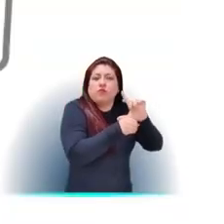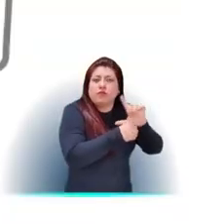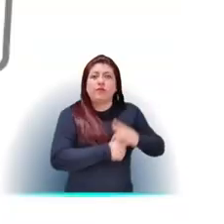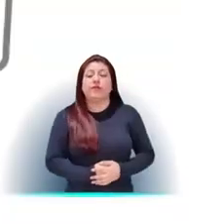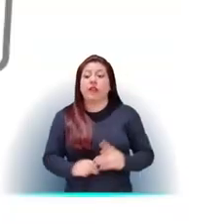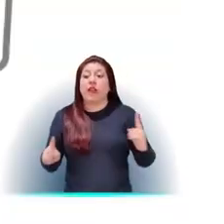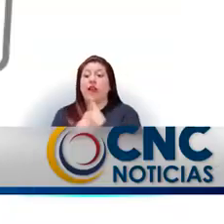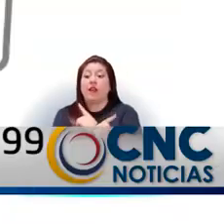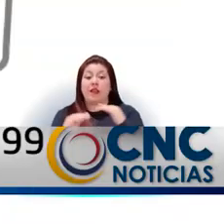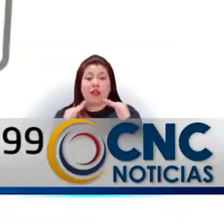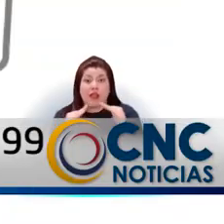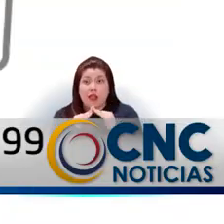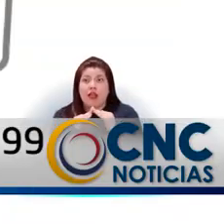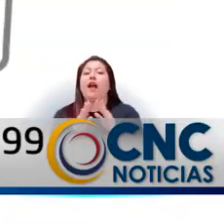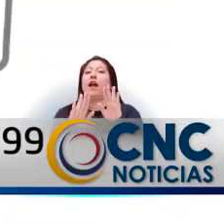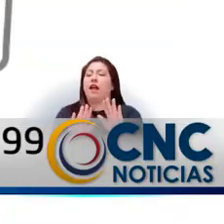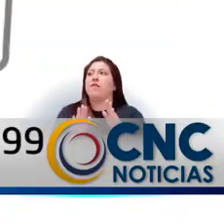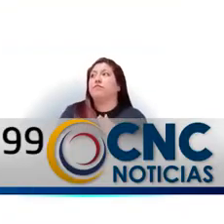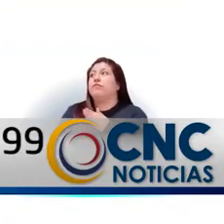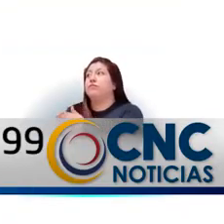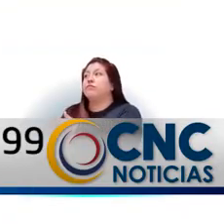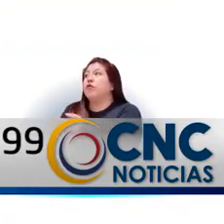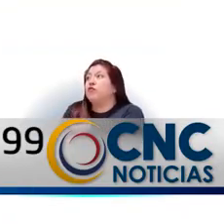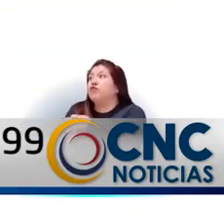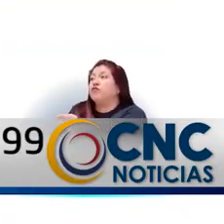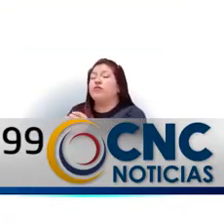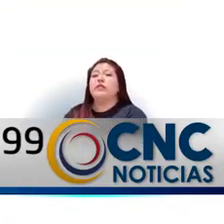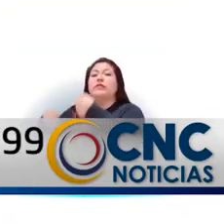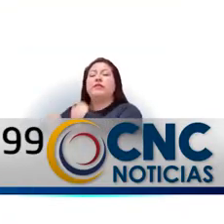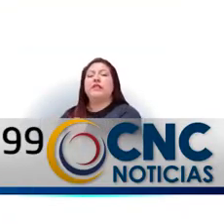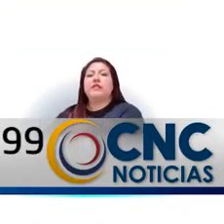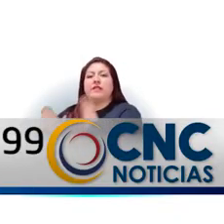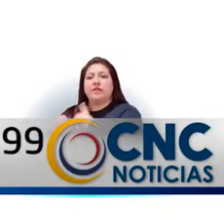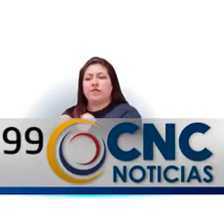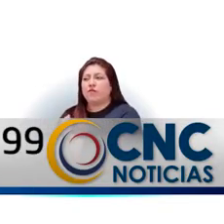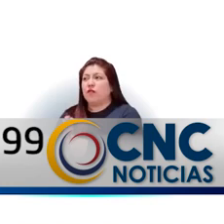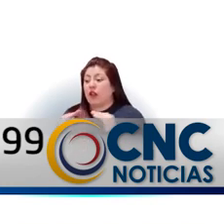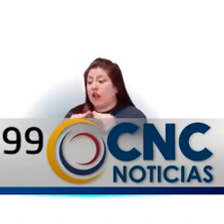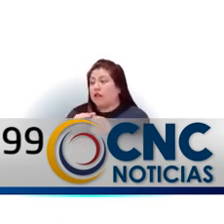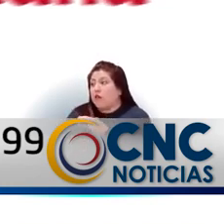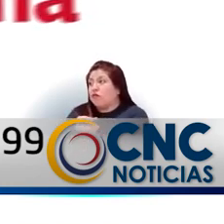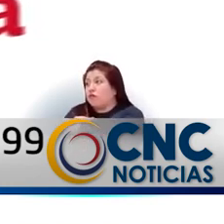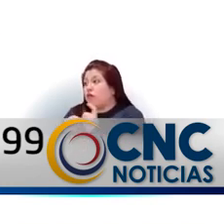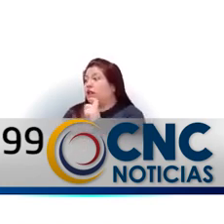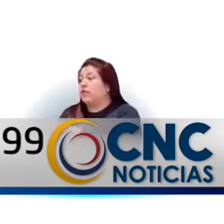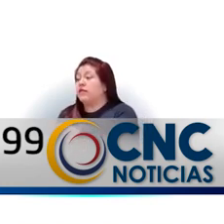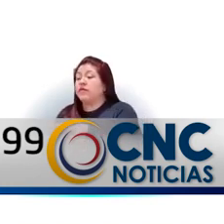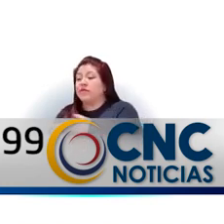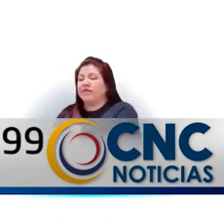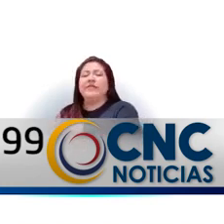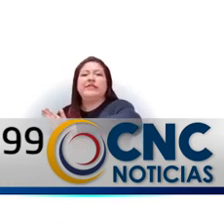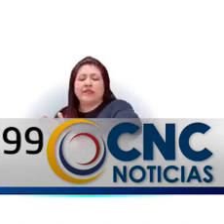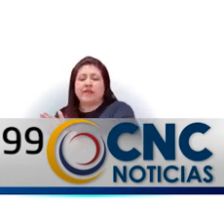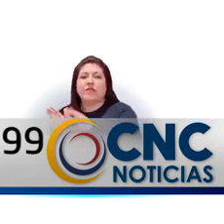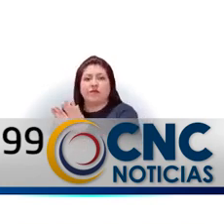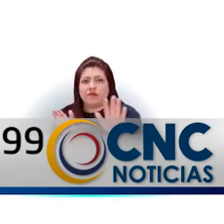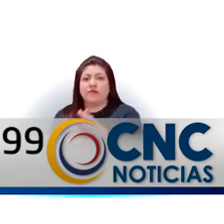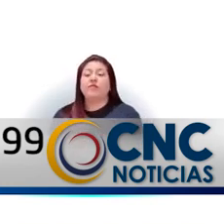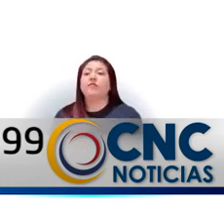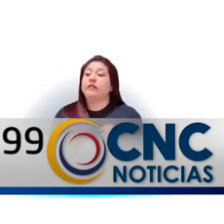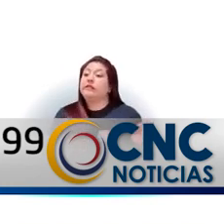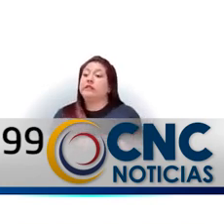habilitados en el departamento el periodo de inscripción de ciudadanos para votar en las elecciones territoriales 2023